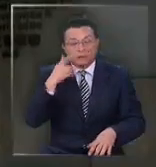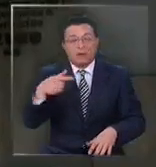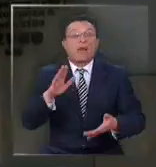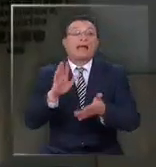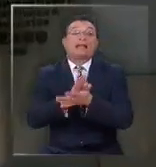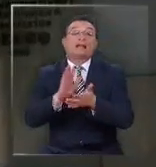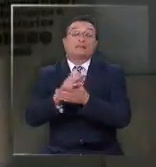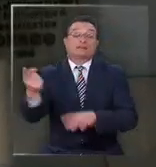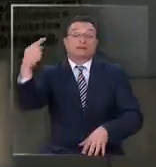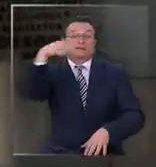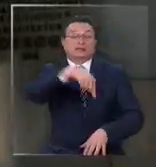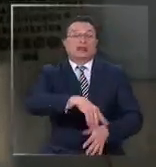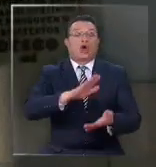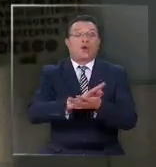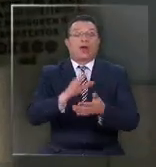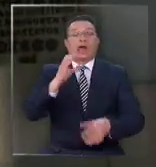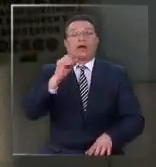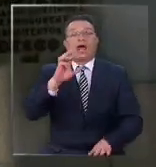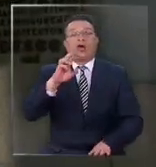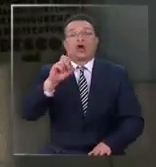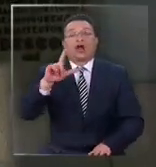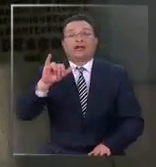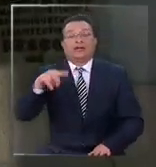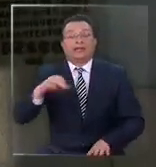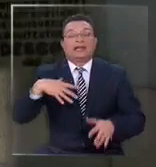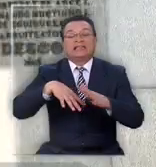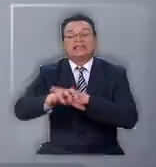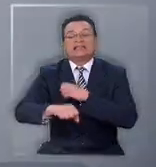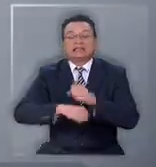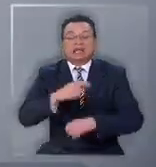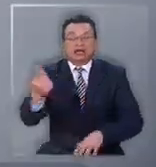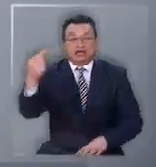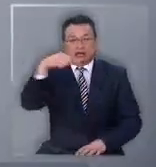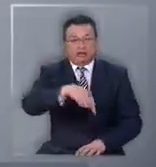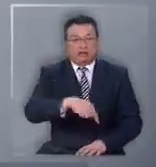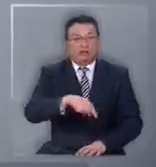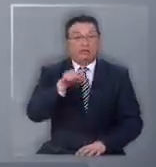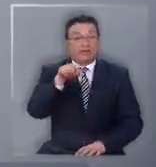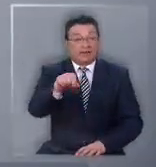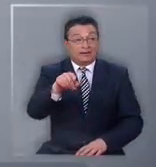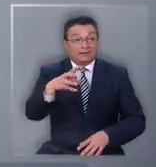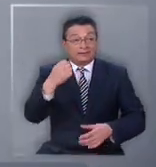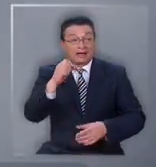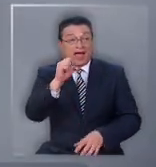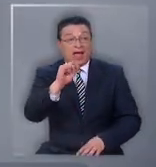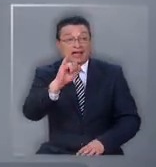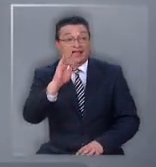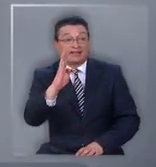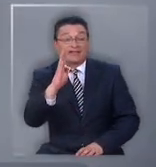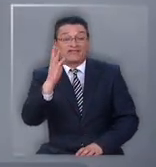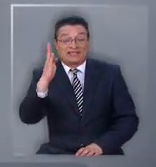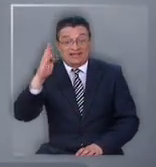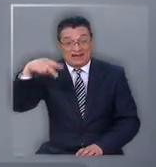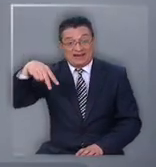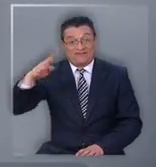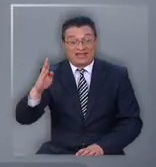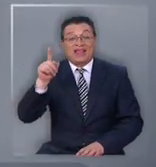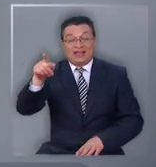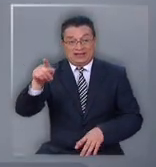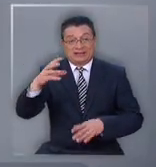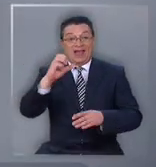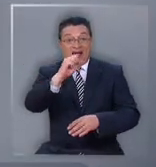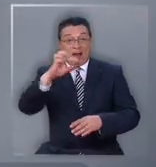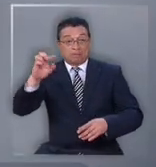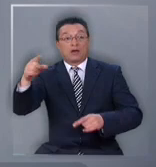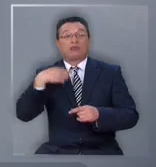comemorar cumpleaños de Caroline, completaría 15 años. La aplicación Airbnb lamentó el hecho y se hará cargo de los costos